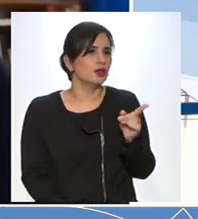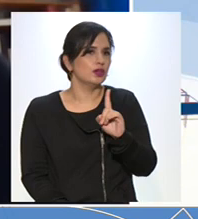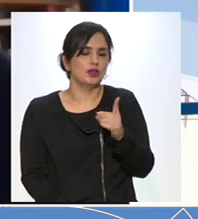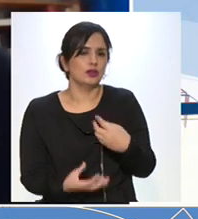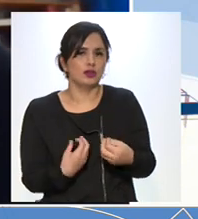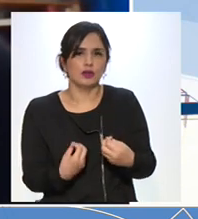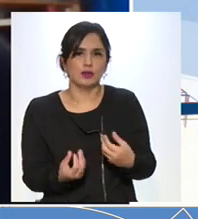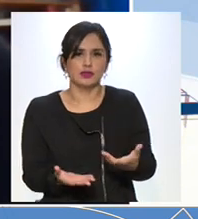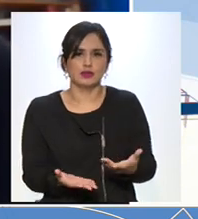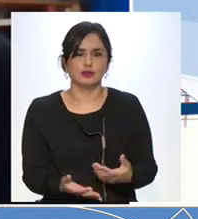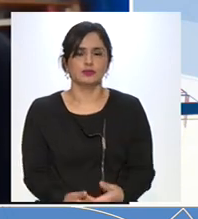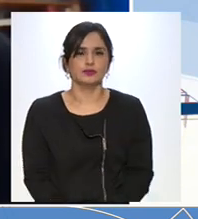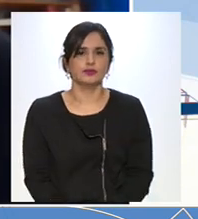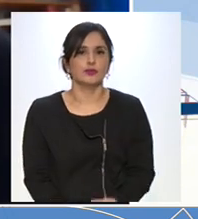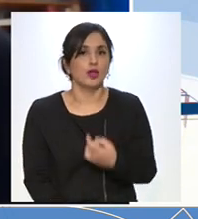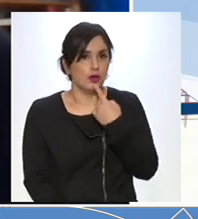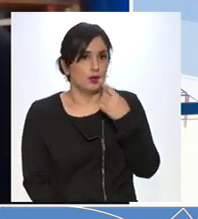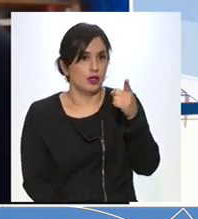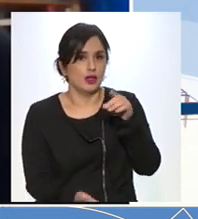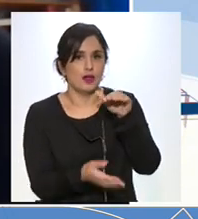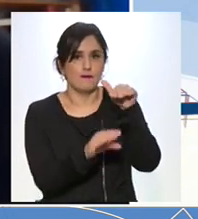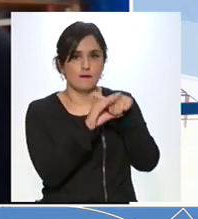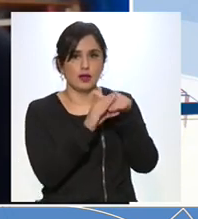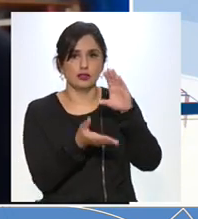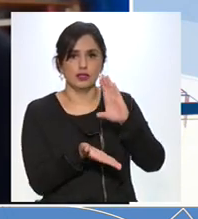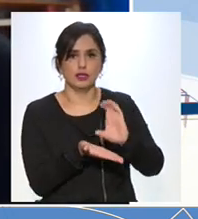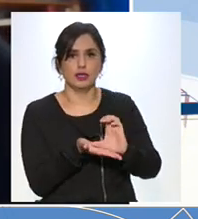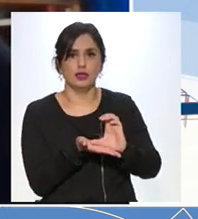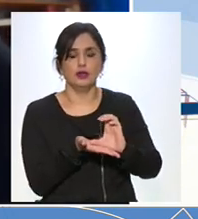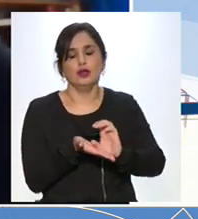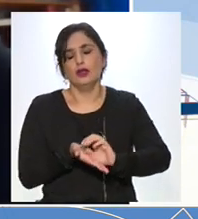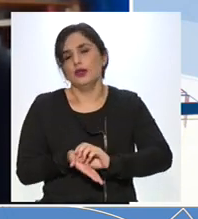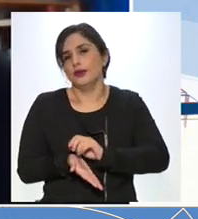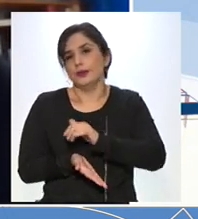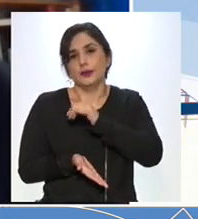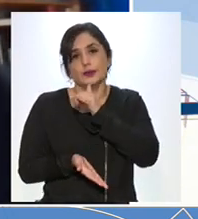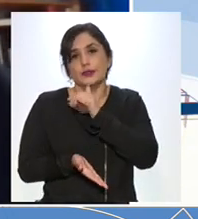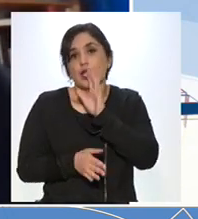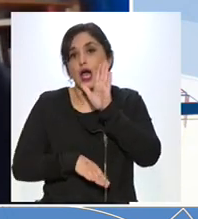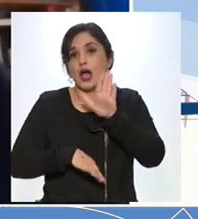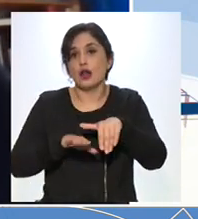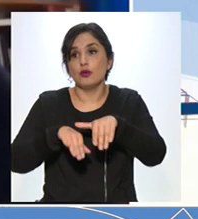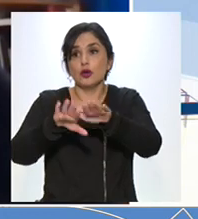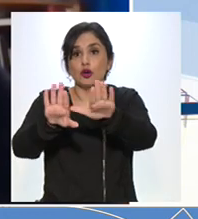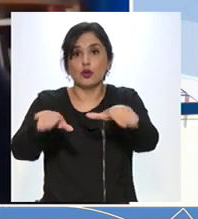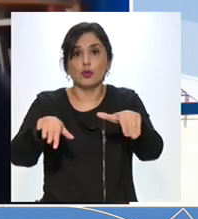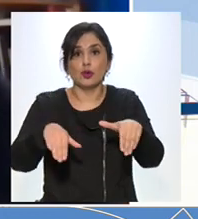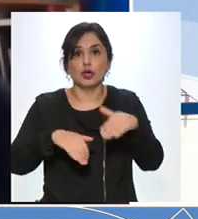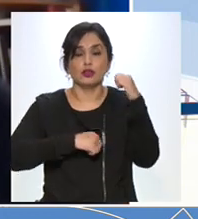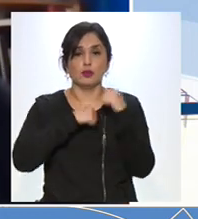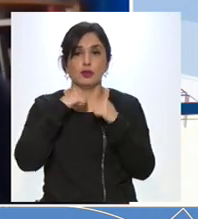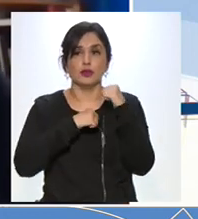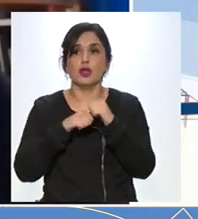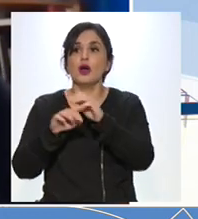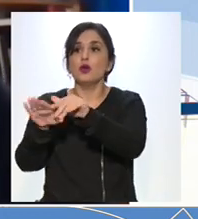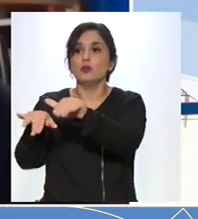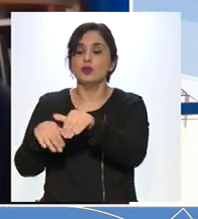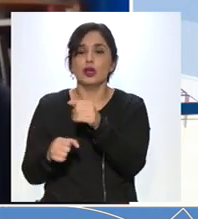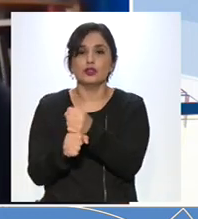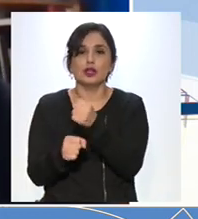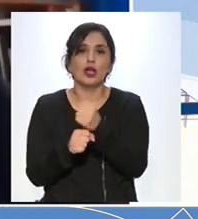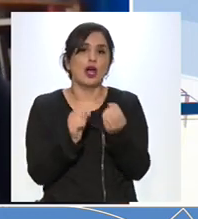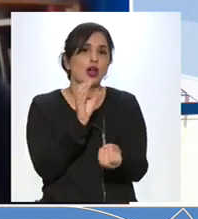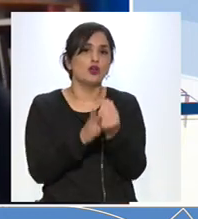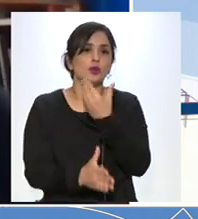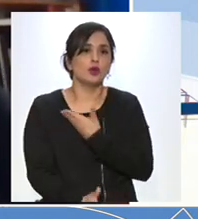ocurrido. No, yo al menos no sé, a lo mejor ha existido una convocatoria a los empresarios, a los trabajadores, a los nuevos gobernadores